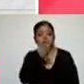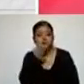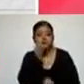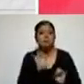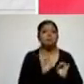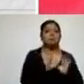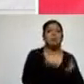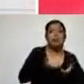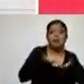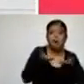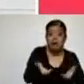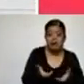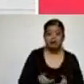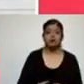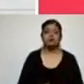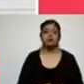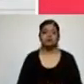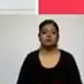la calle.